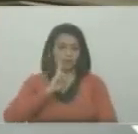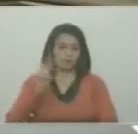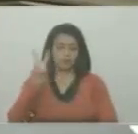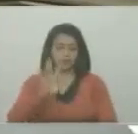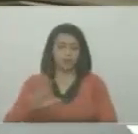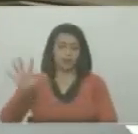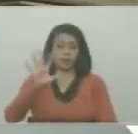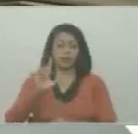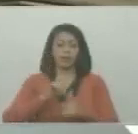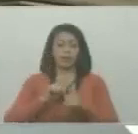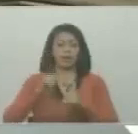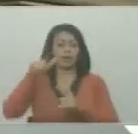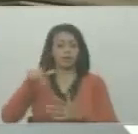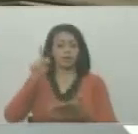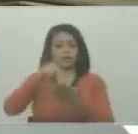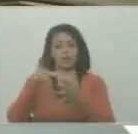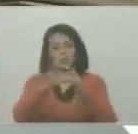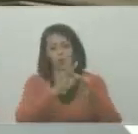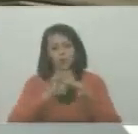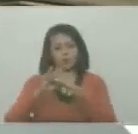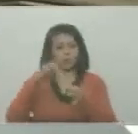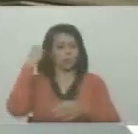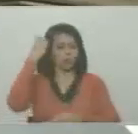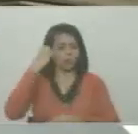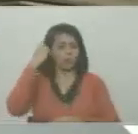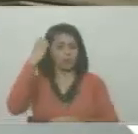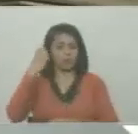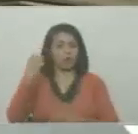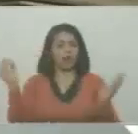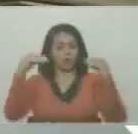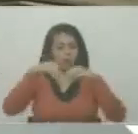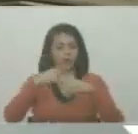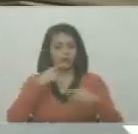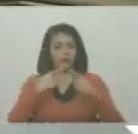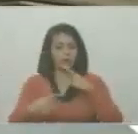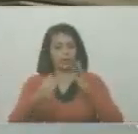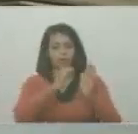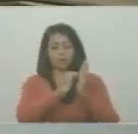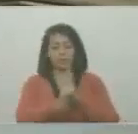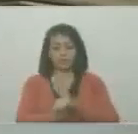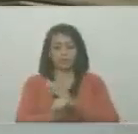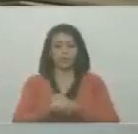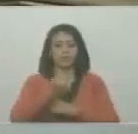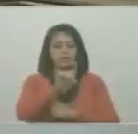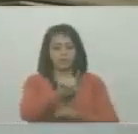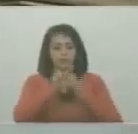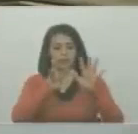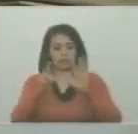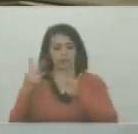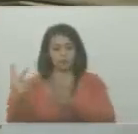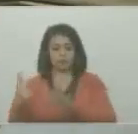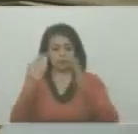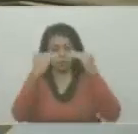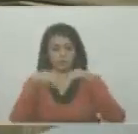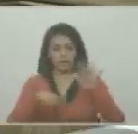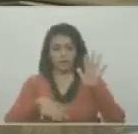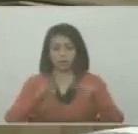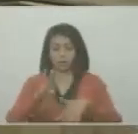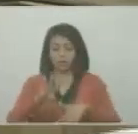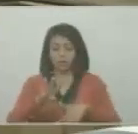de Venezuela ante la Unión Europea, de conformidad con lo previsto en los artículos 187, numeral